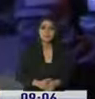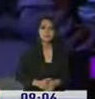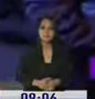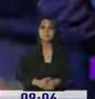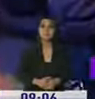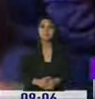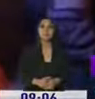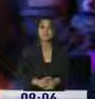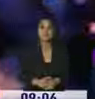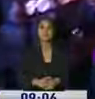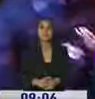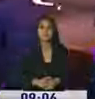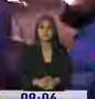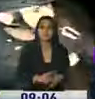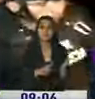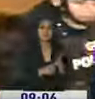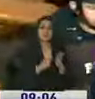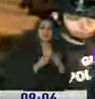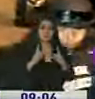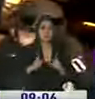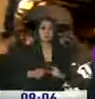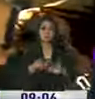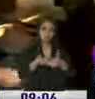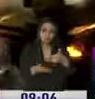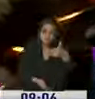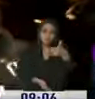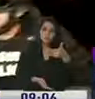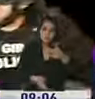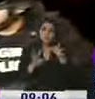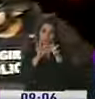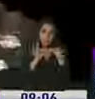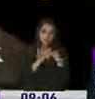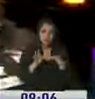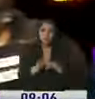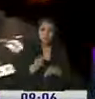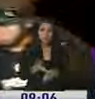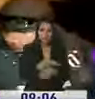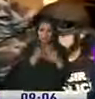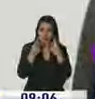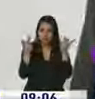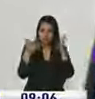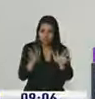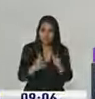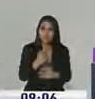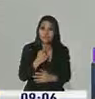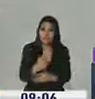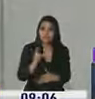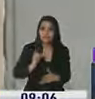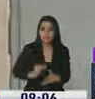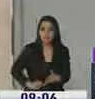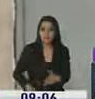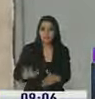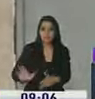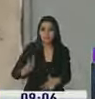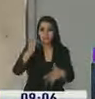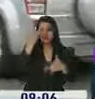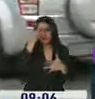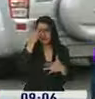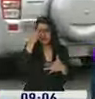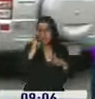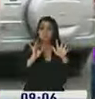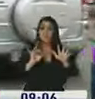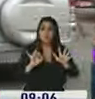médico realizado tras la detención del vicepresidente Jorge Glass, que se hizo público en las últimas horas, se detalla que el segundo mandatario adolece de